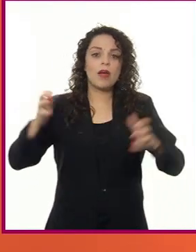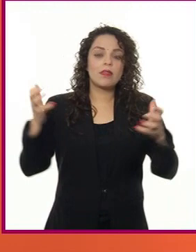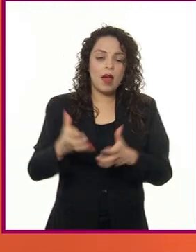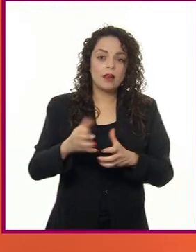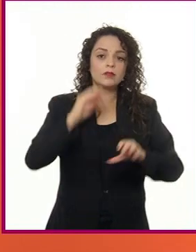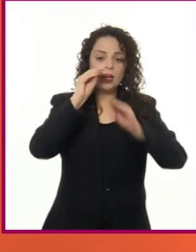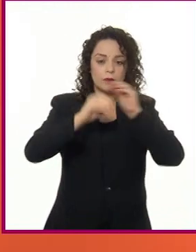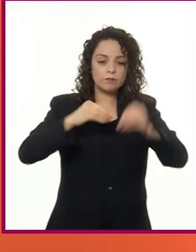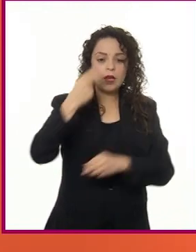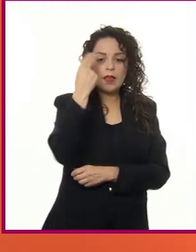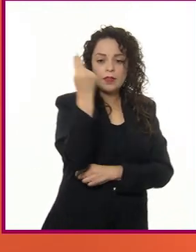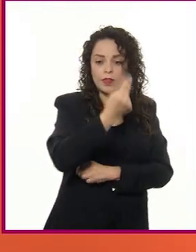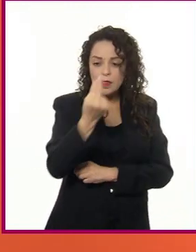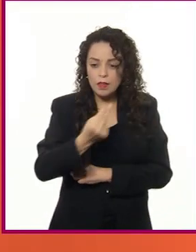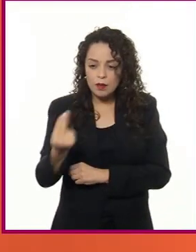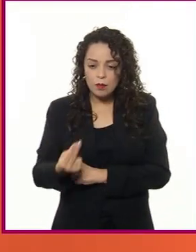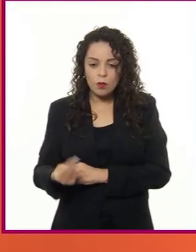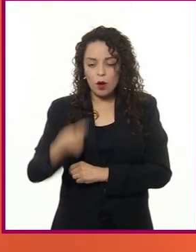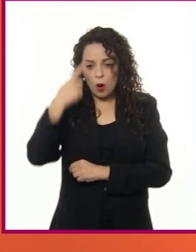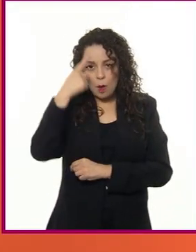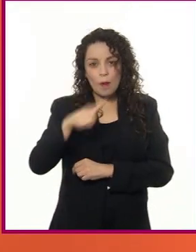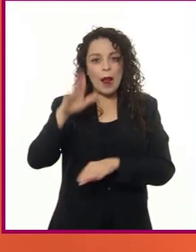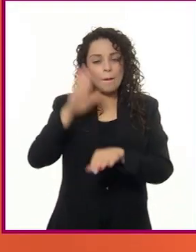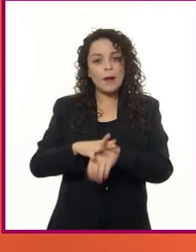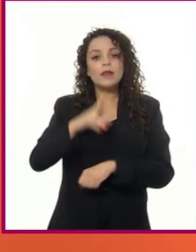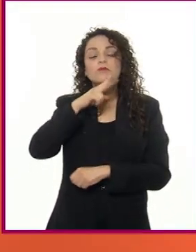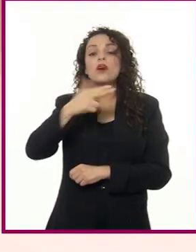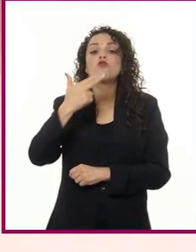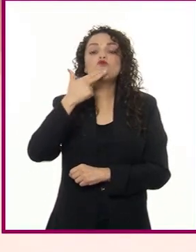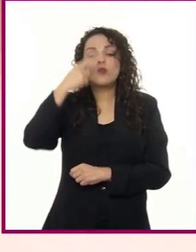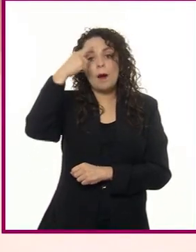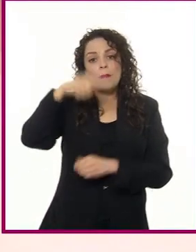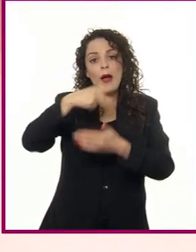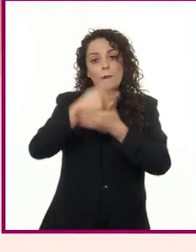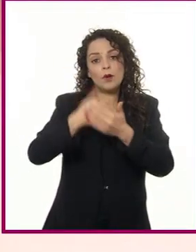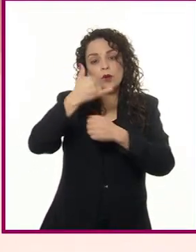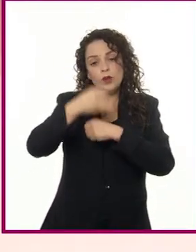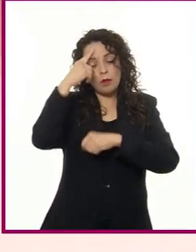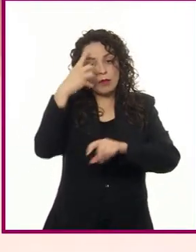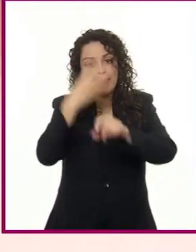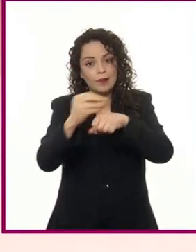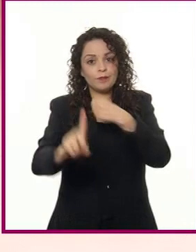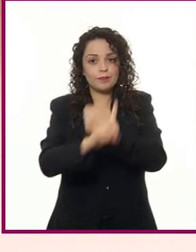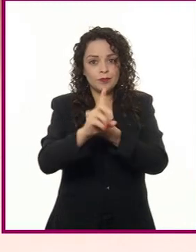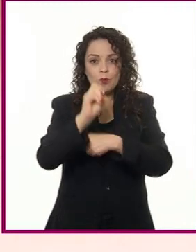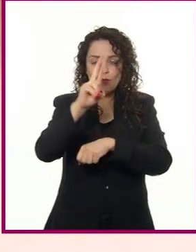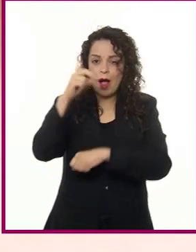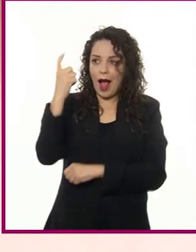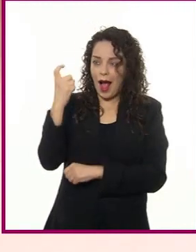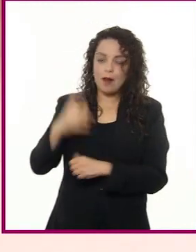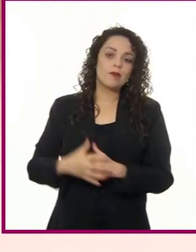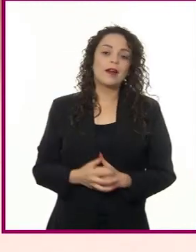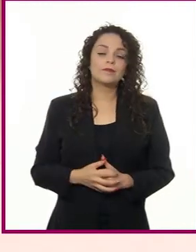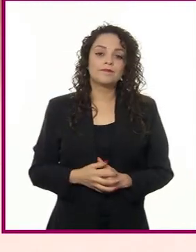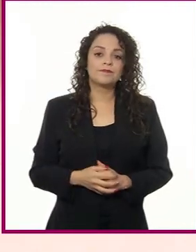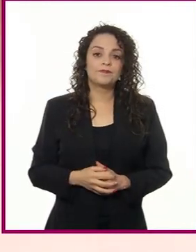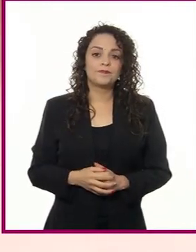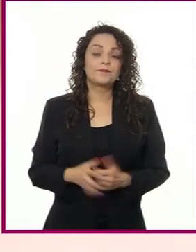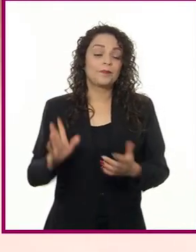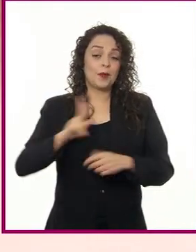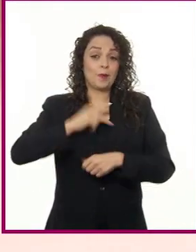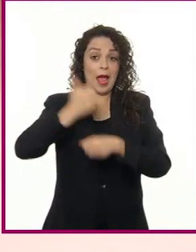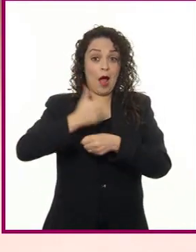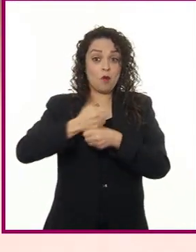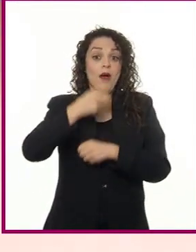representación técnica que pudiera ser más útil para su proyecto. Por si las moscas, como dice mi abuelita,